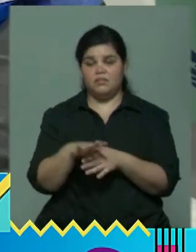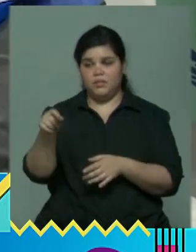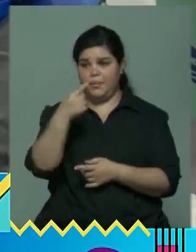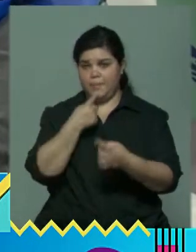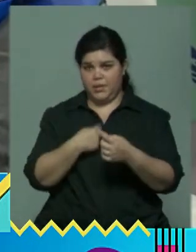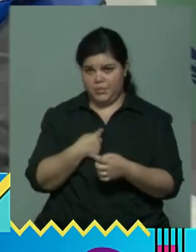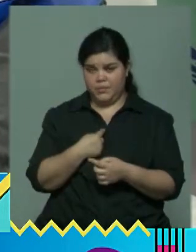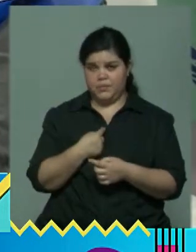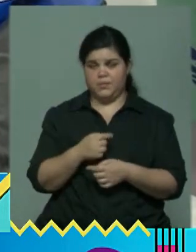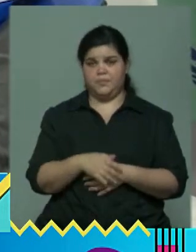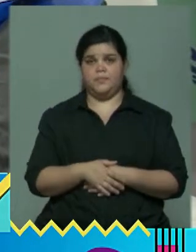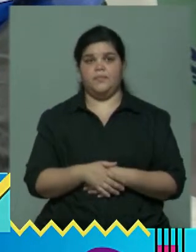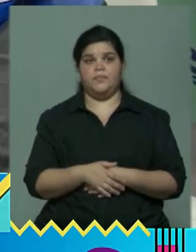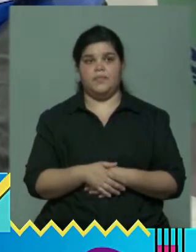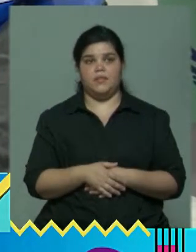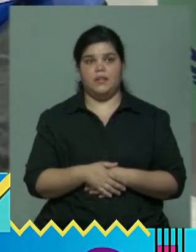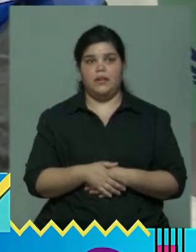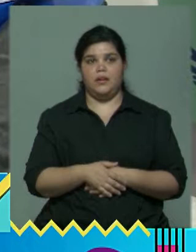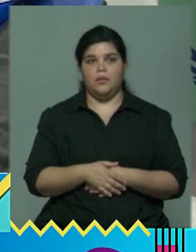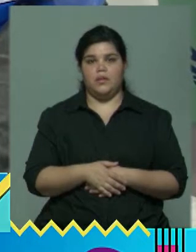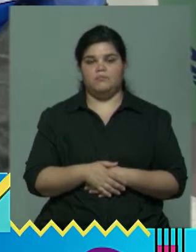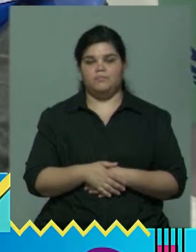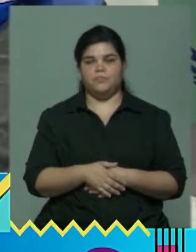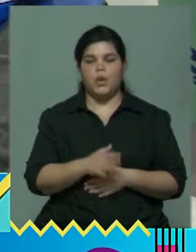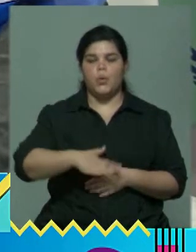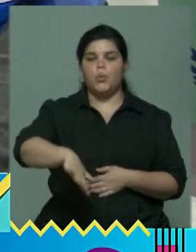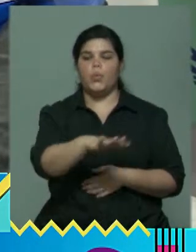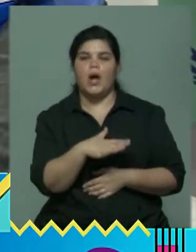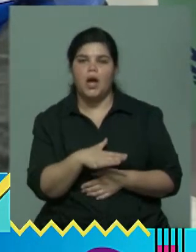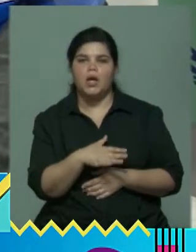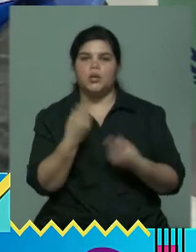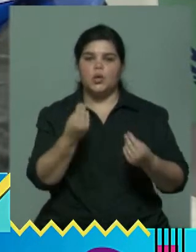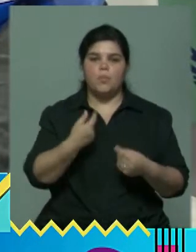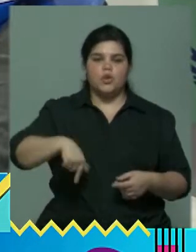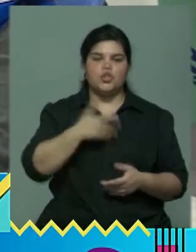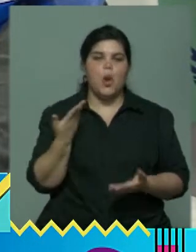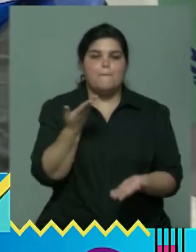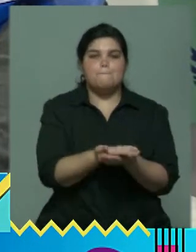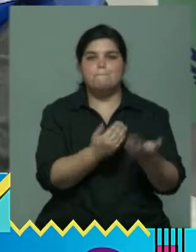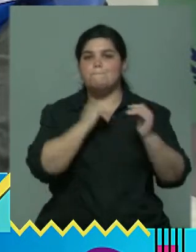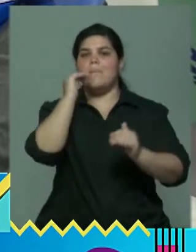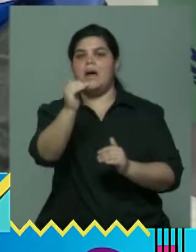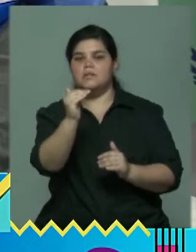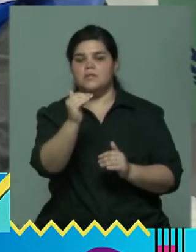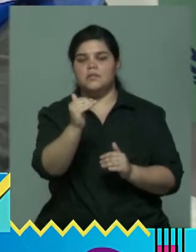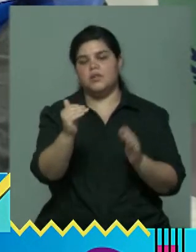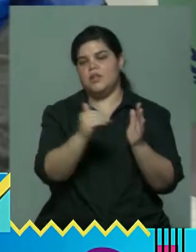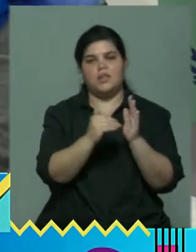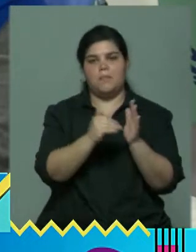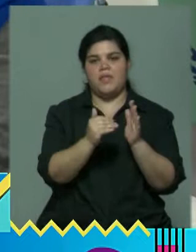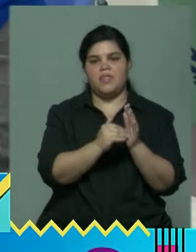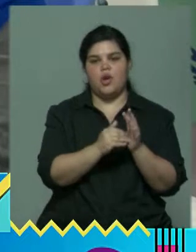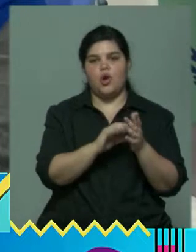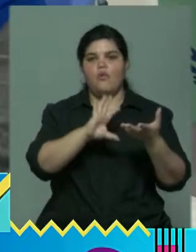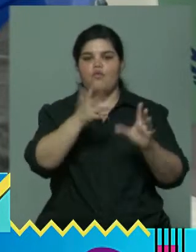de ante qué espacio, ante qué ámbito tal vez le queremos exigir más, depende también qué eje de discriminación, eso está